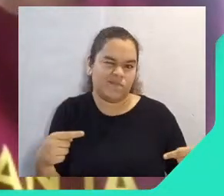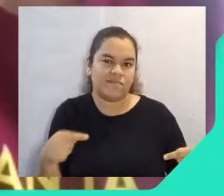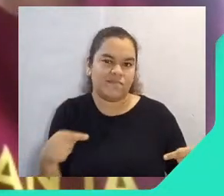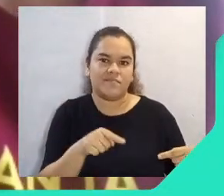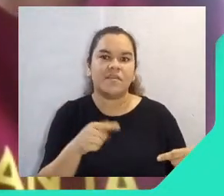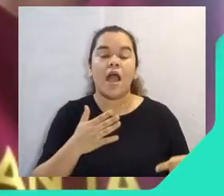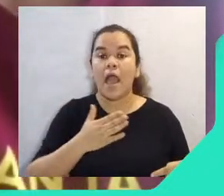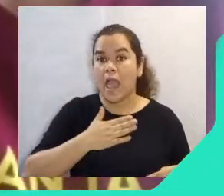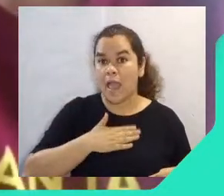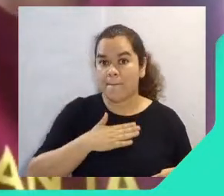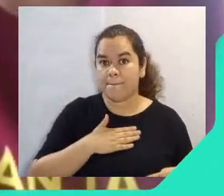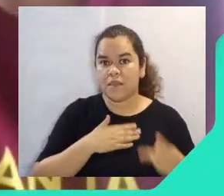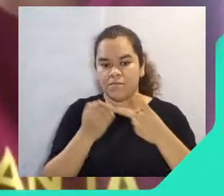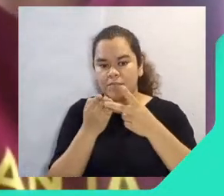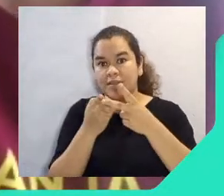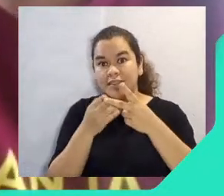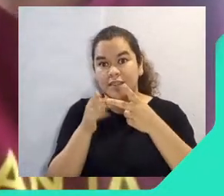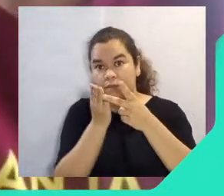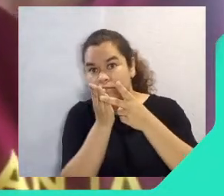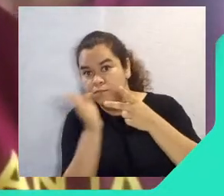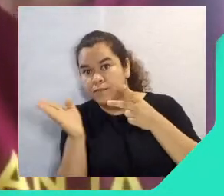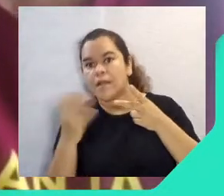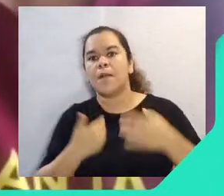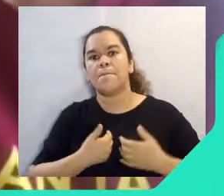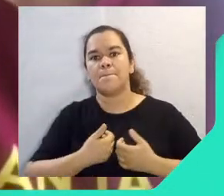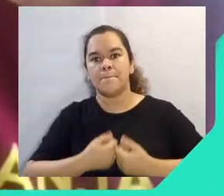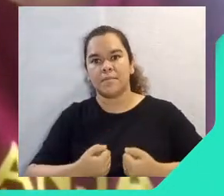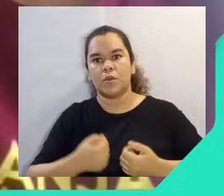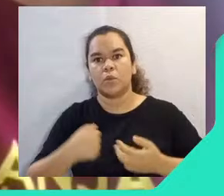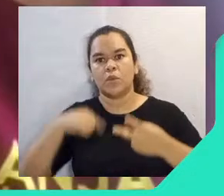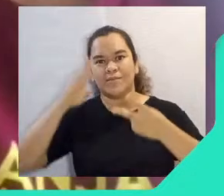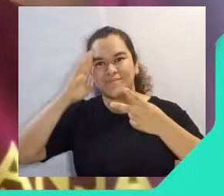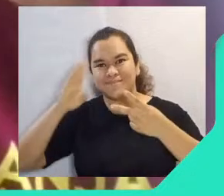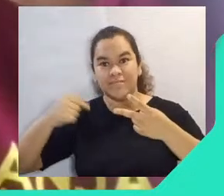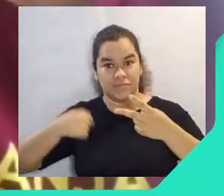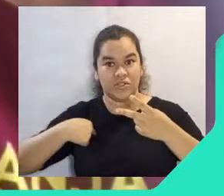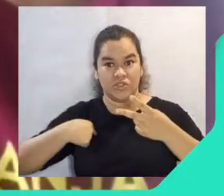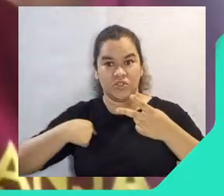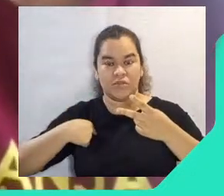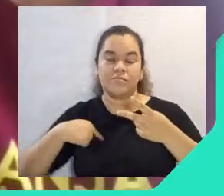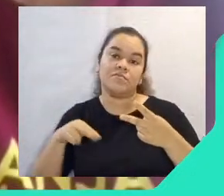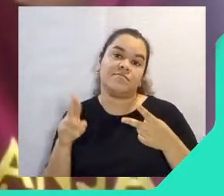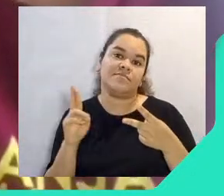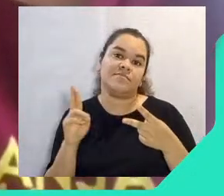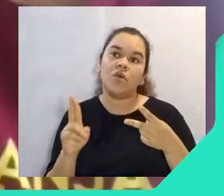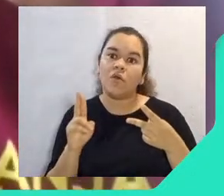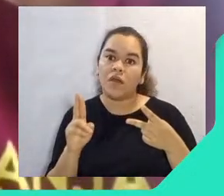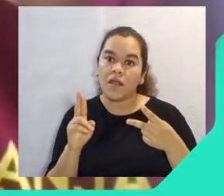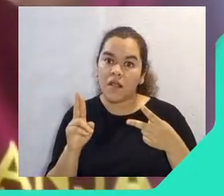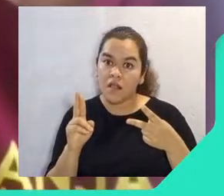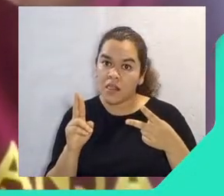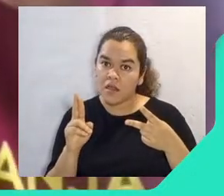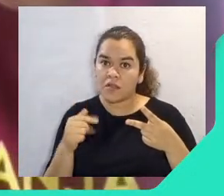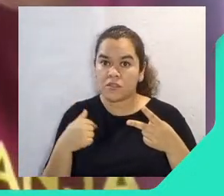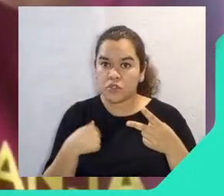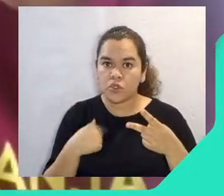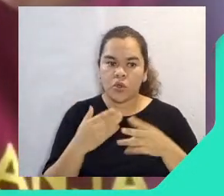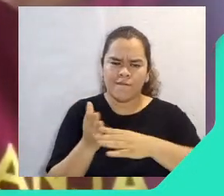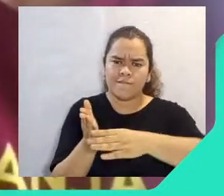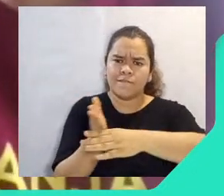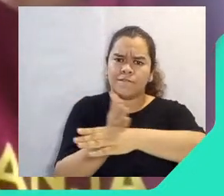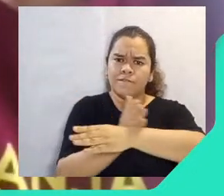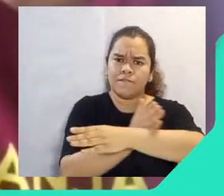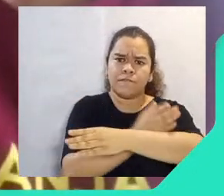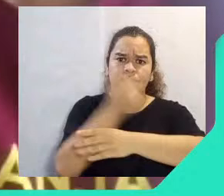parte de biomédica porque me encanta lo que es rehabilitación y espero algún día todo lo que estoy aprendiendo durante la carrera